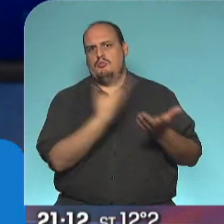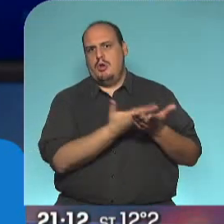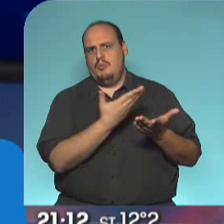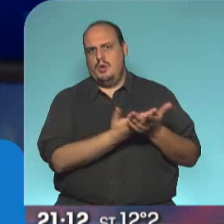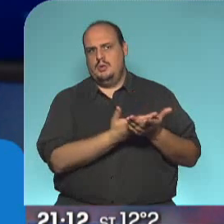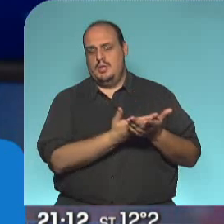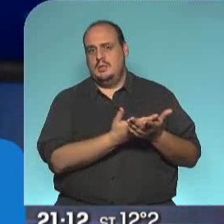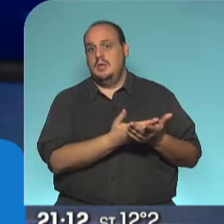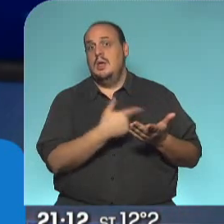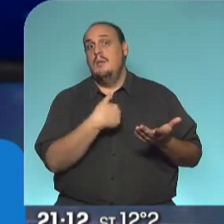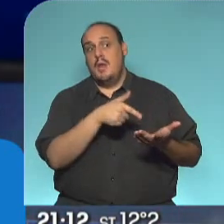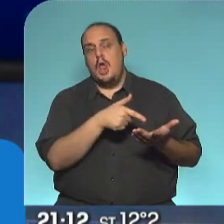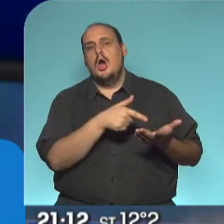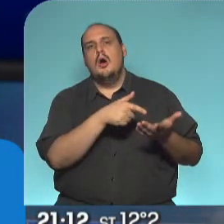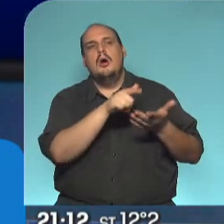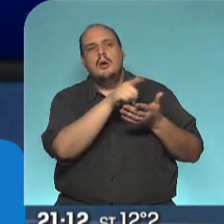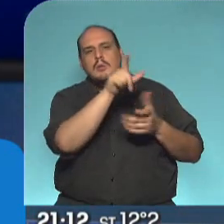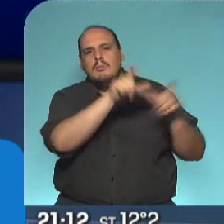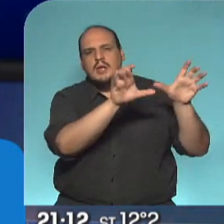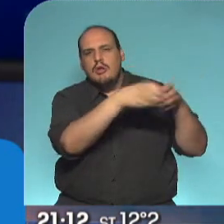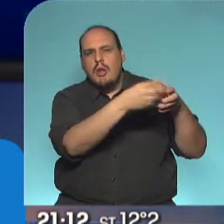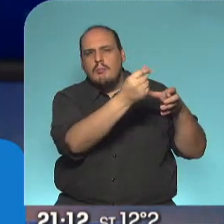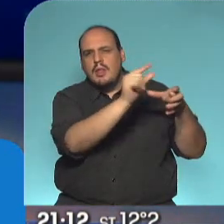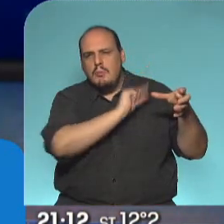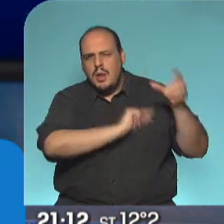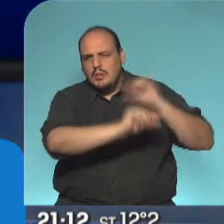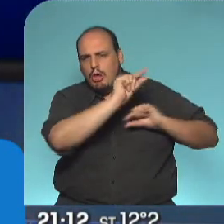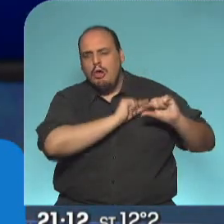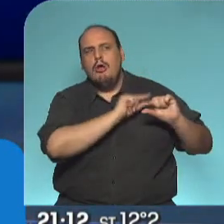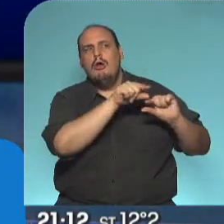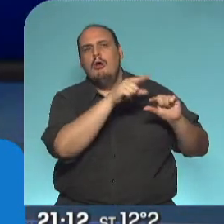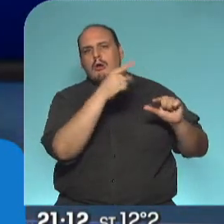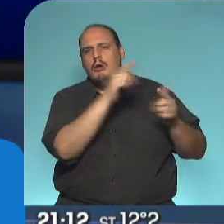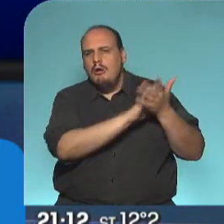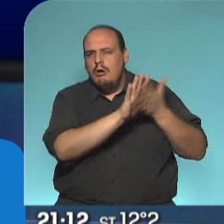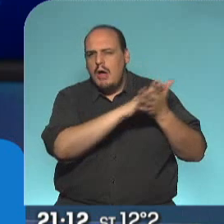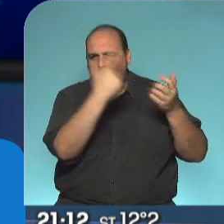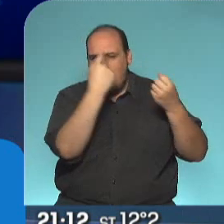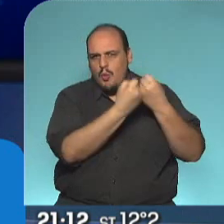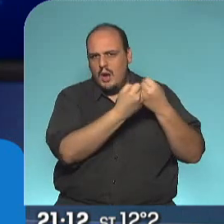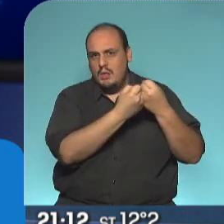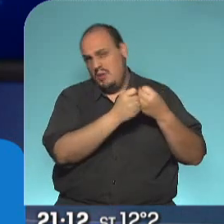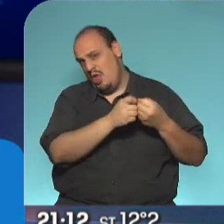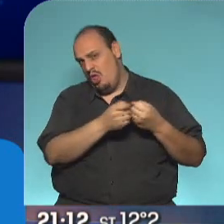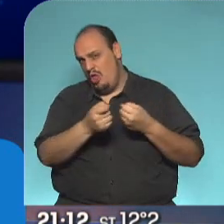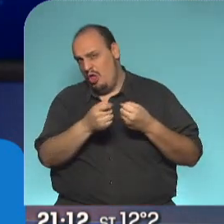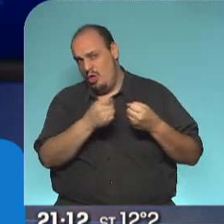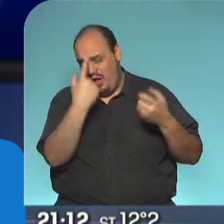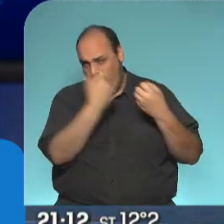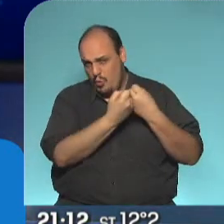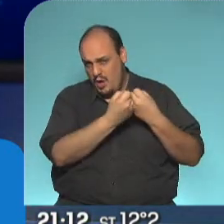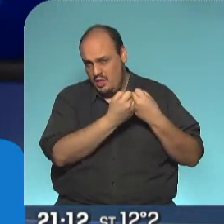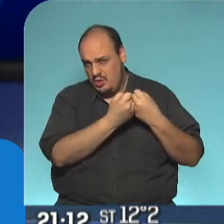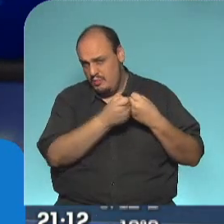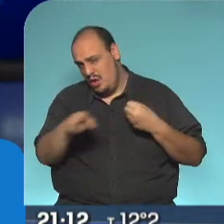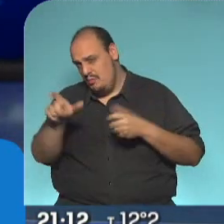costa, no, a renegociar, claro. Acordar con los acreedores, no ir al default, pero no a cualquier precio. Y ahí hay una tensión con los empresarios,